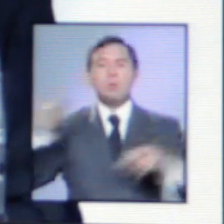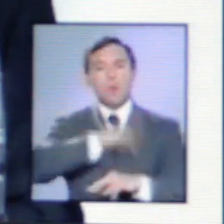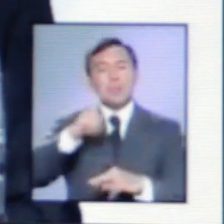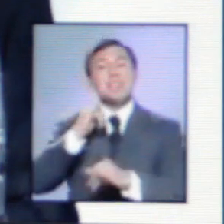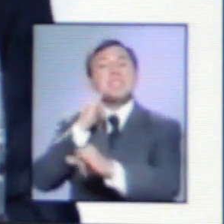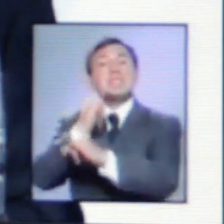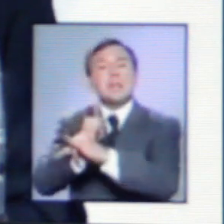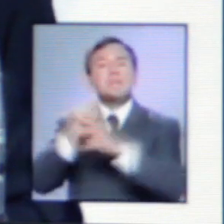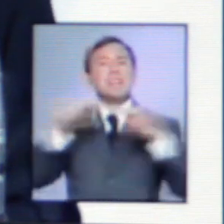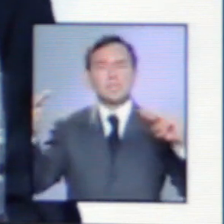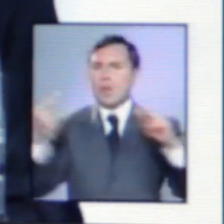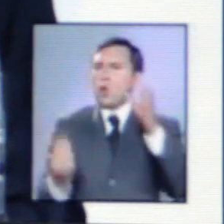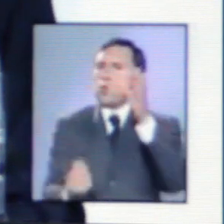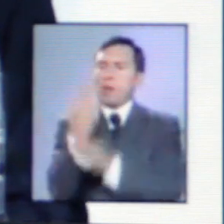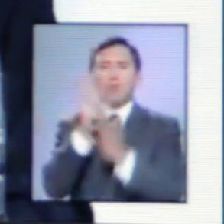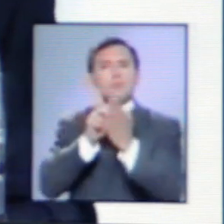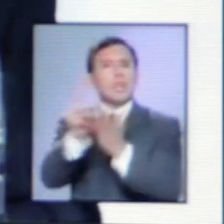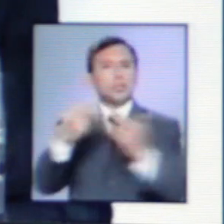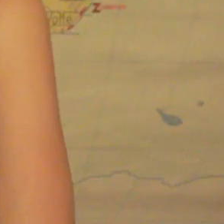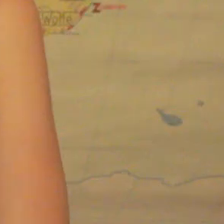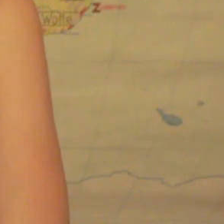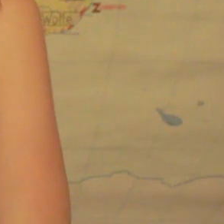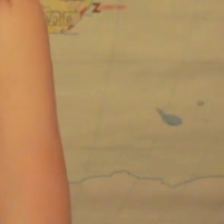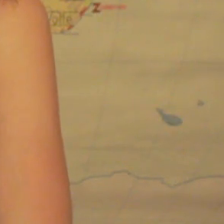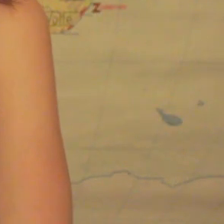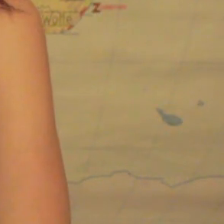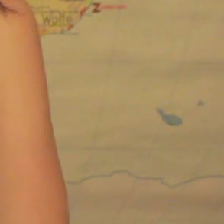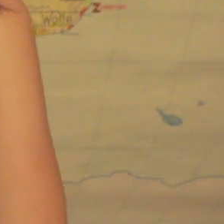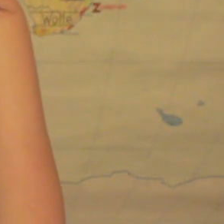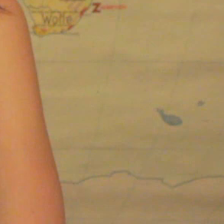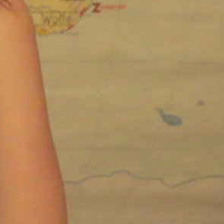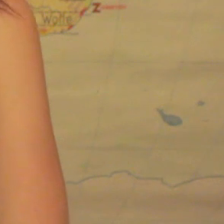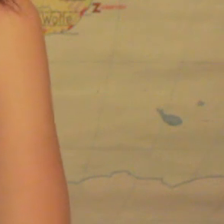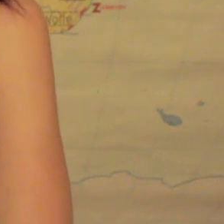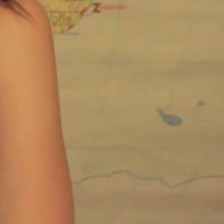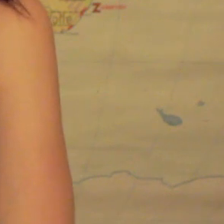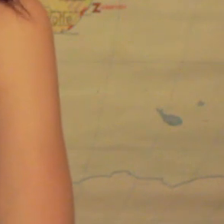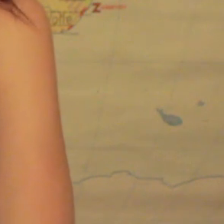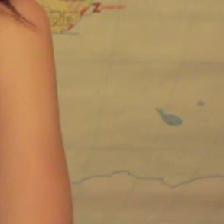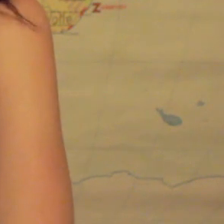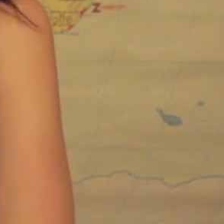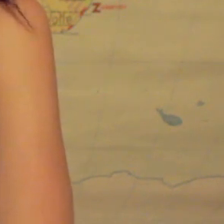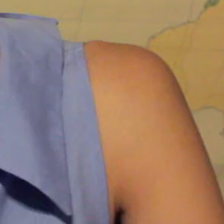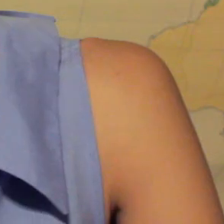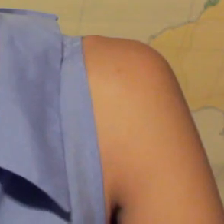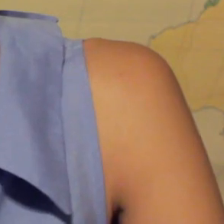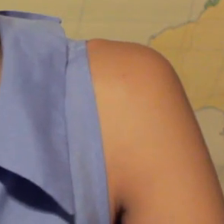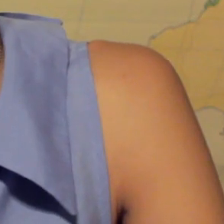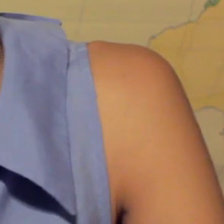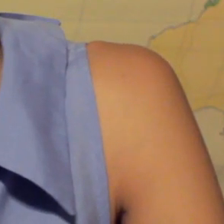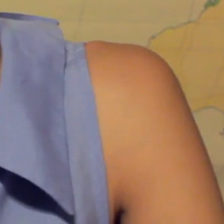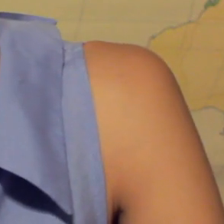nuevo derecho humano, derecho social del siglo XXI. Claro, porque hace falta más gente diciendo pendejadas en Facebook o